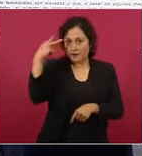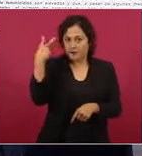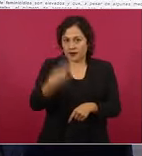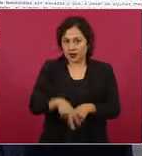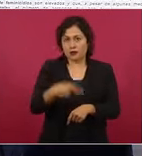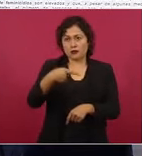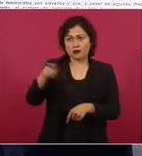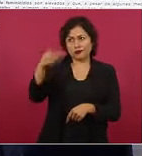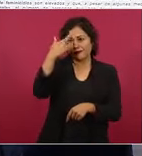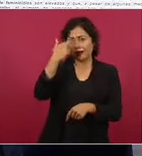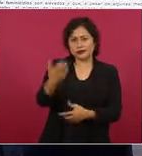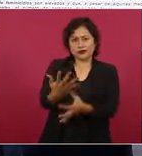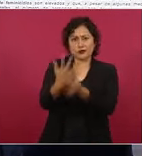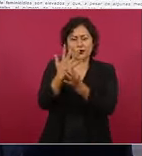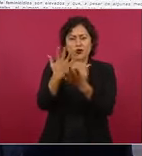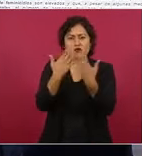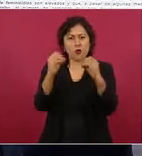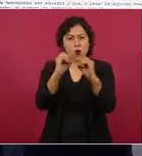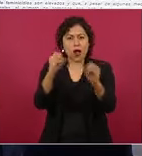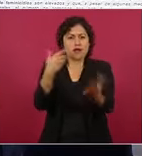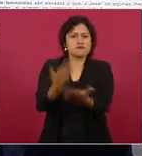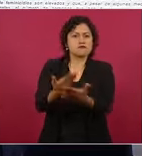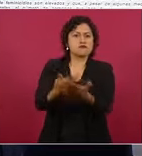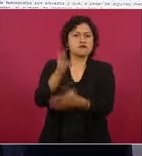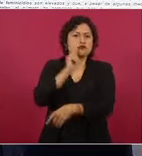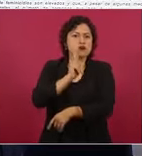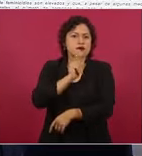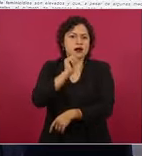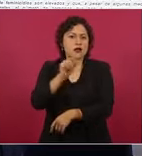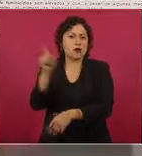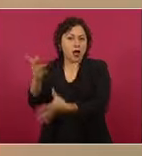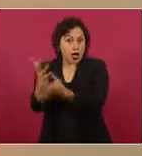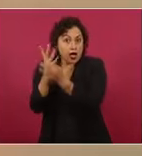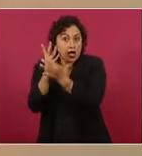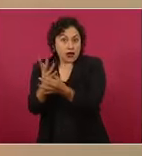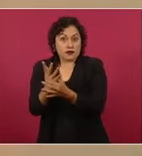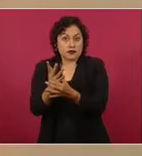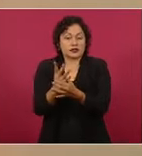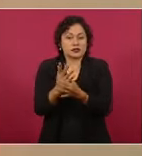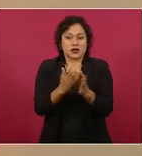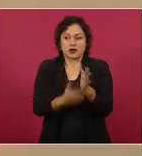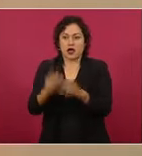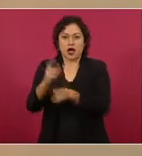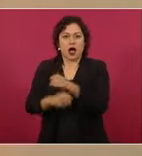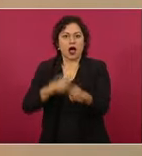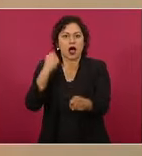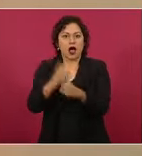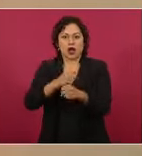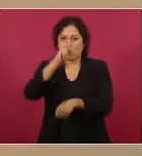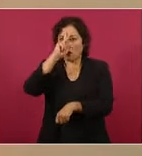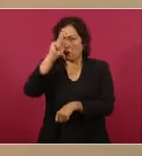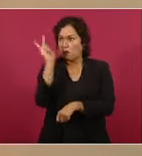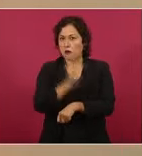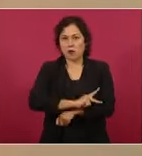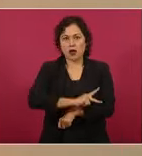infundada, porque no había elementos, como el año más mortífero a este año en materia de homicidios de